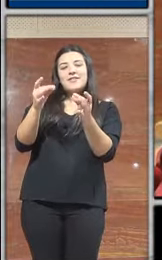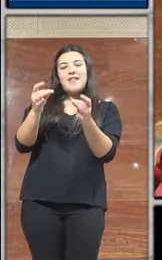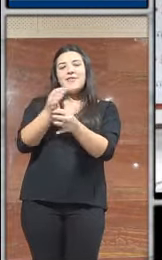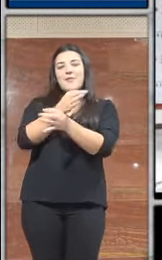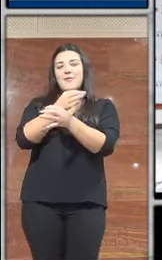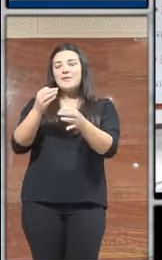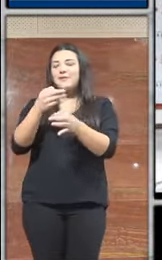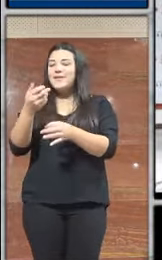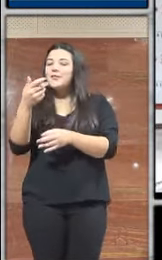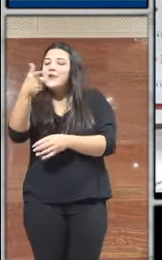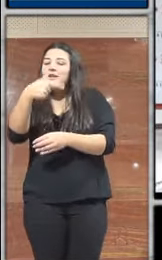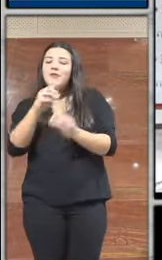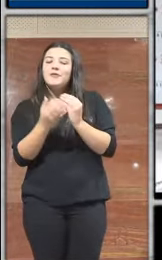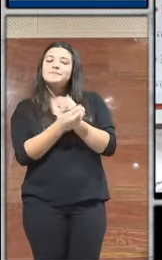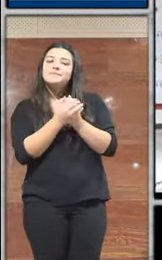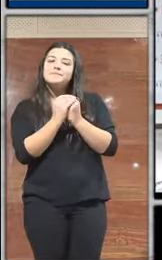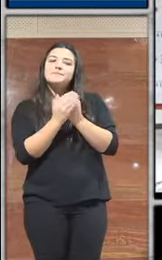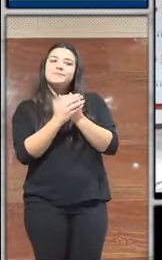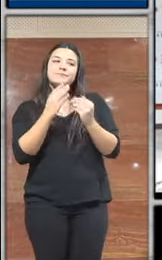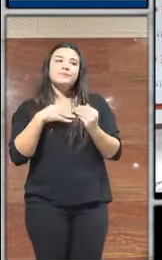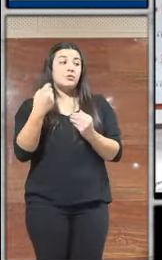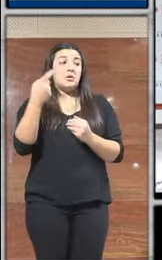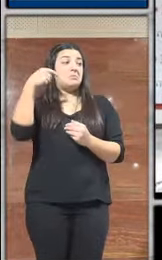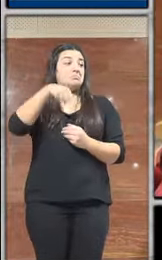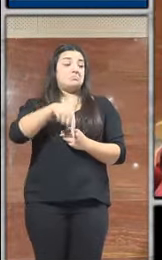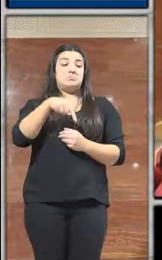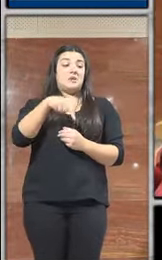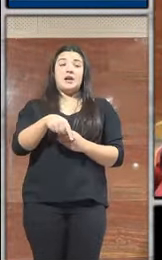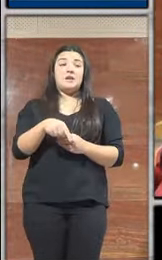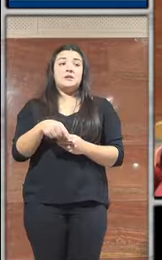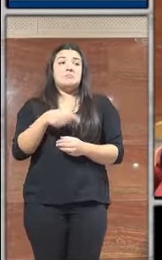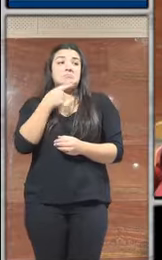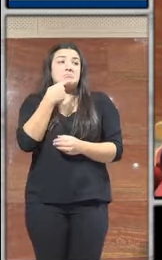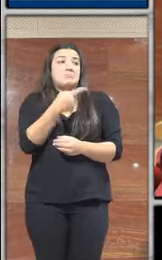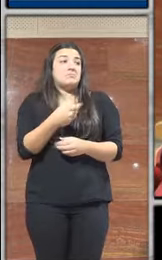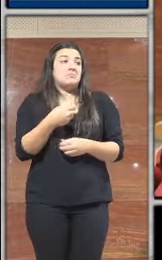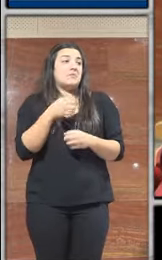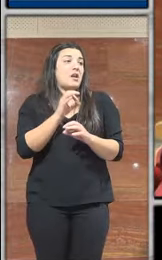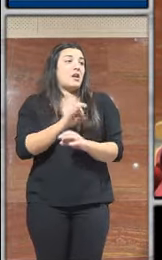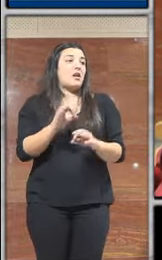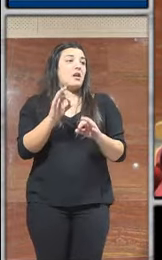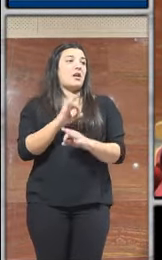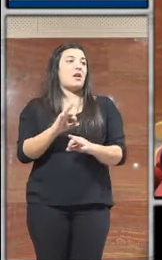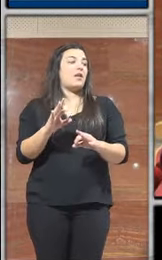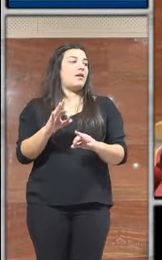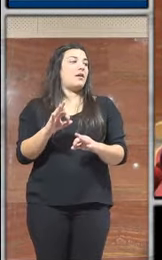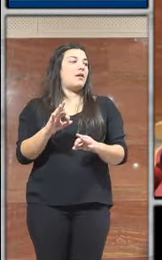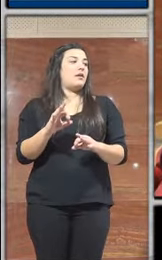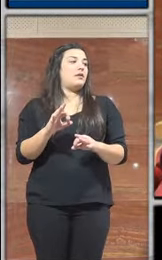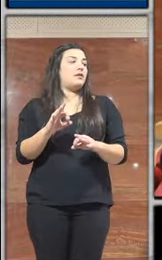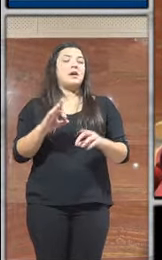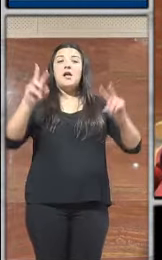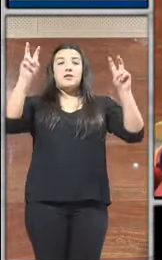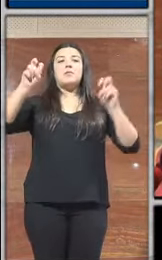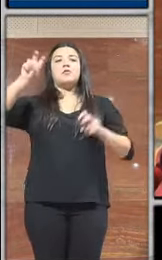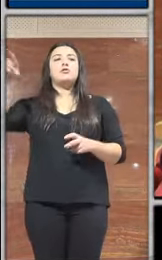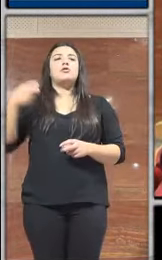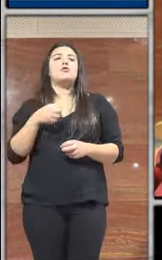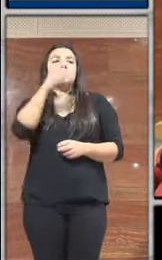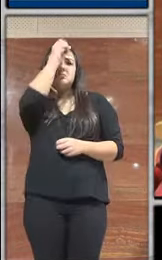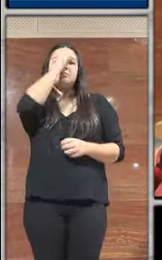acariciar y tal. De eso tampoco hemos hablado aquí no hemos oído nada. Es decir que más bien se ha ido a otras cuestiones pero a la cuestión